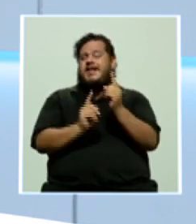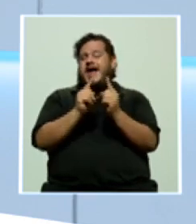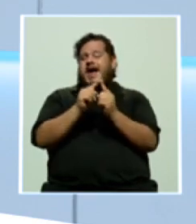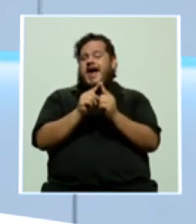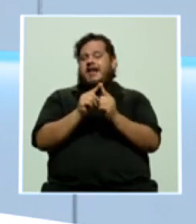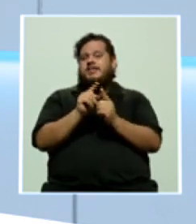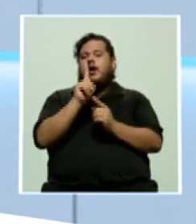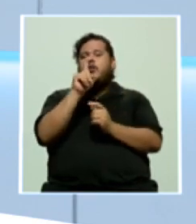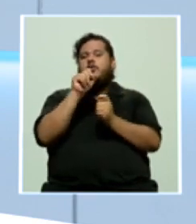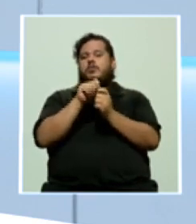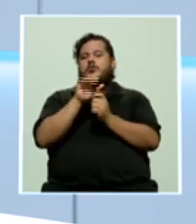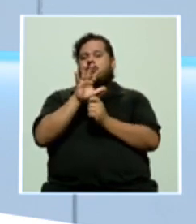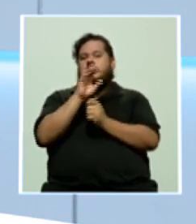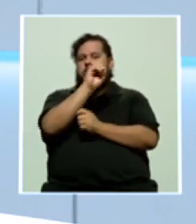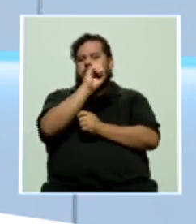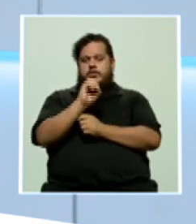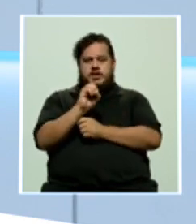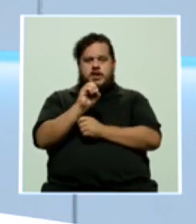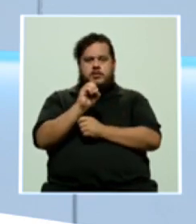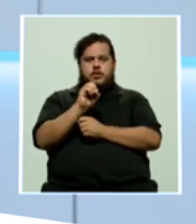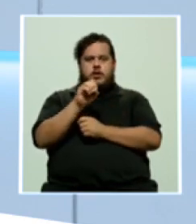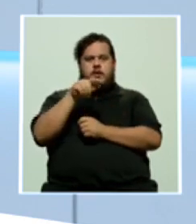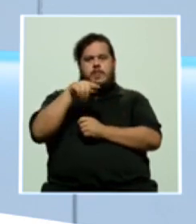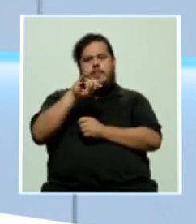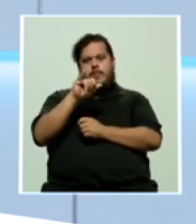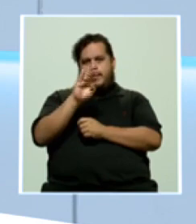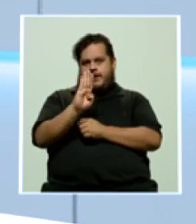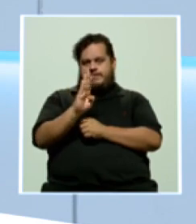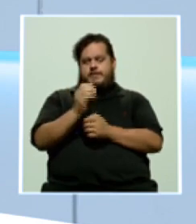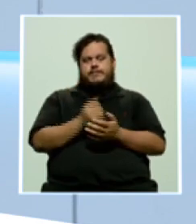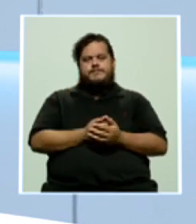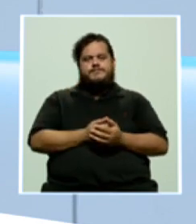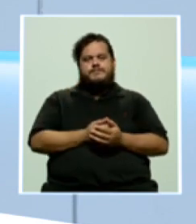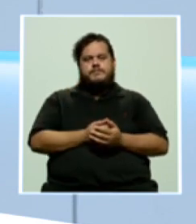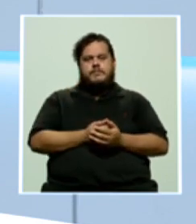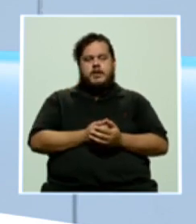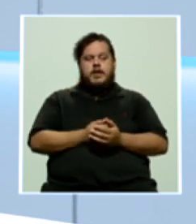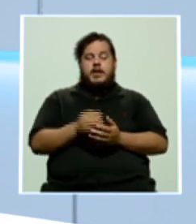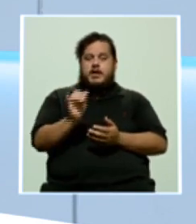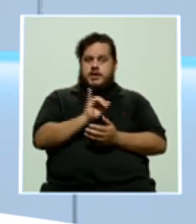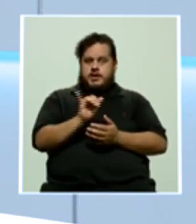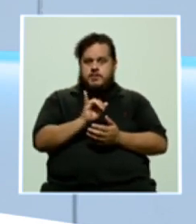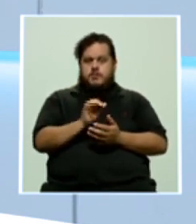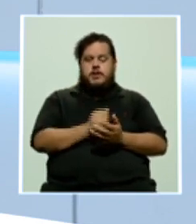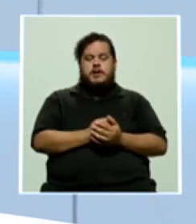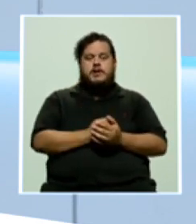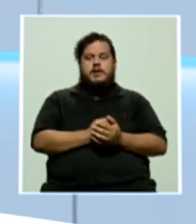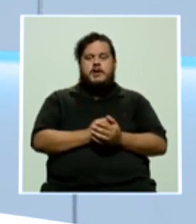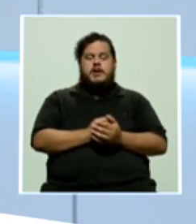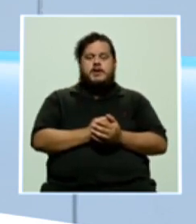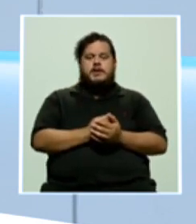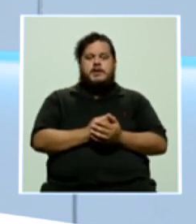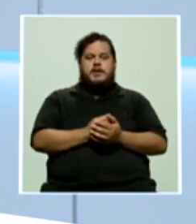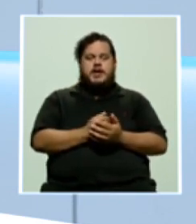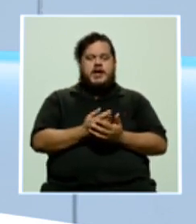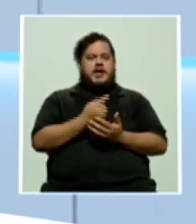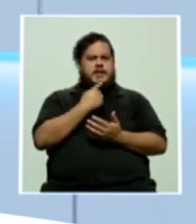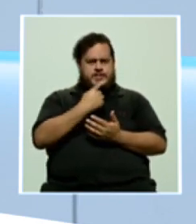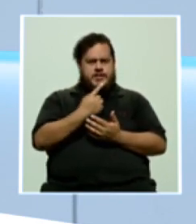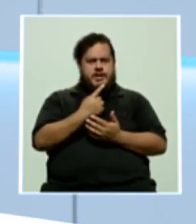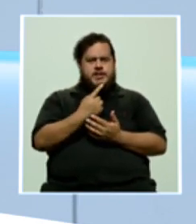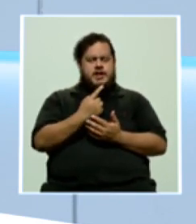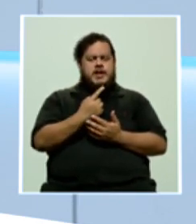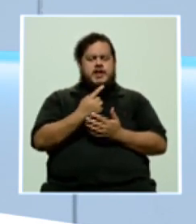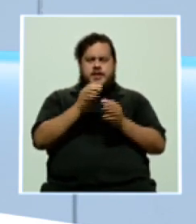un 1.5% del Producto Interno Bruto. Además, desde el oficialismo dicen que es